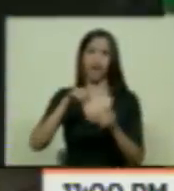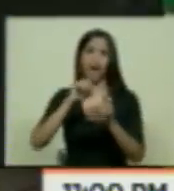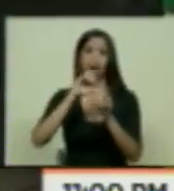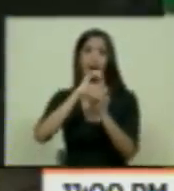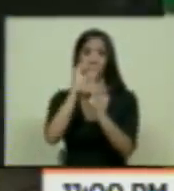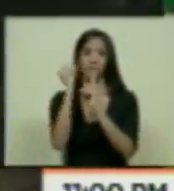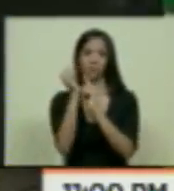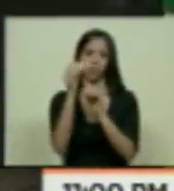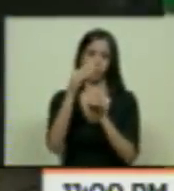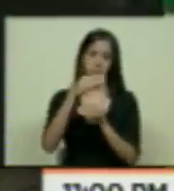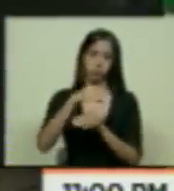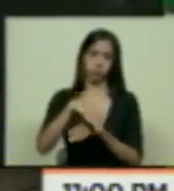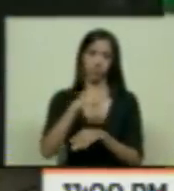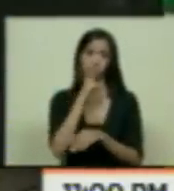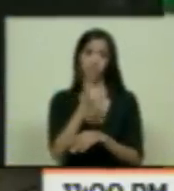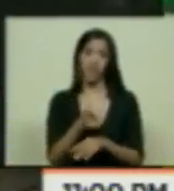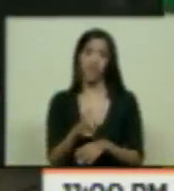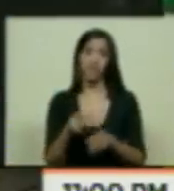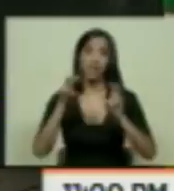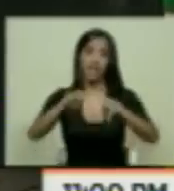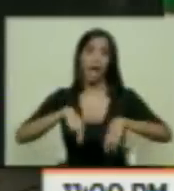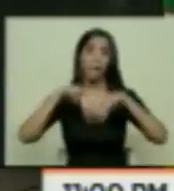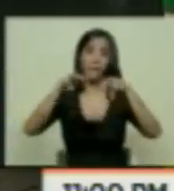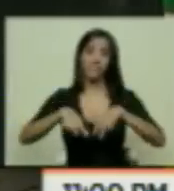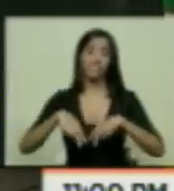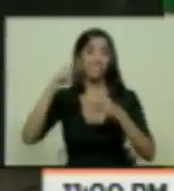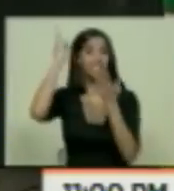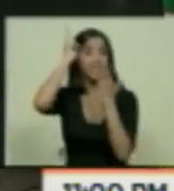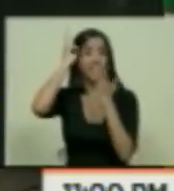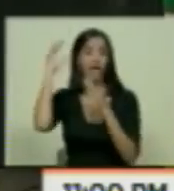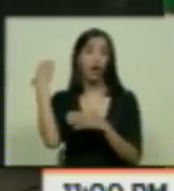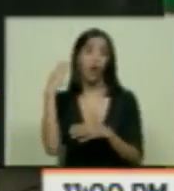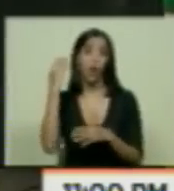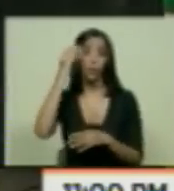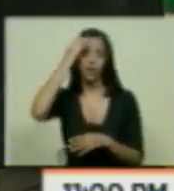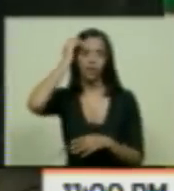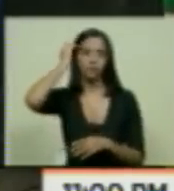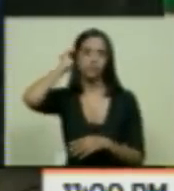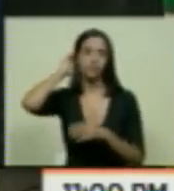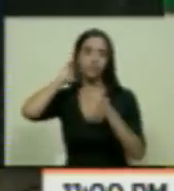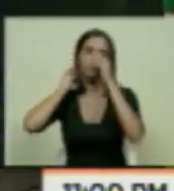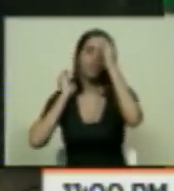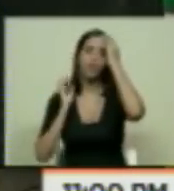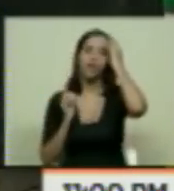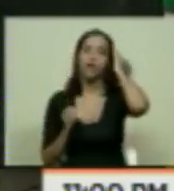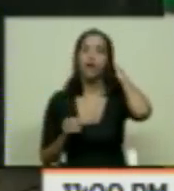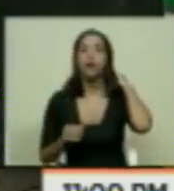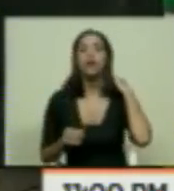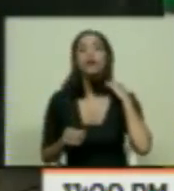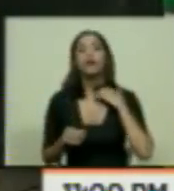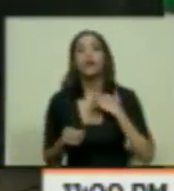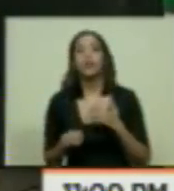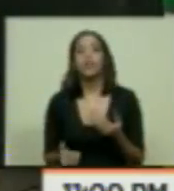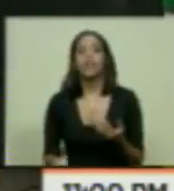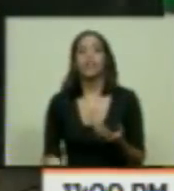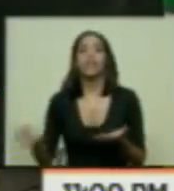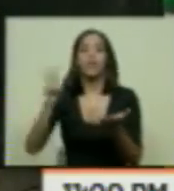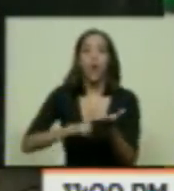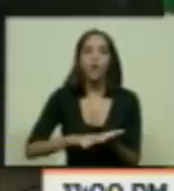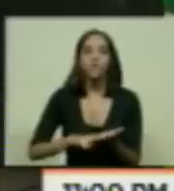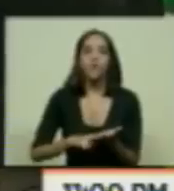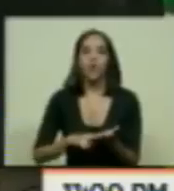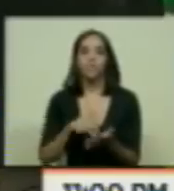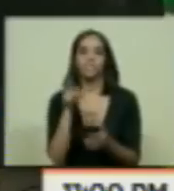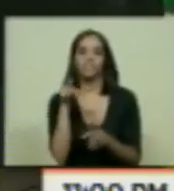¿verdad? A los territorios campesinos indígenas en Colombia, que volvió la criminalización, lo que está